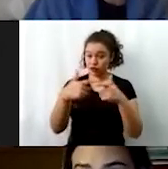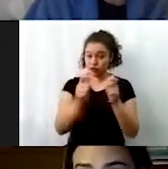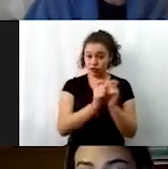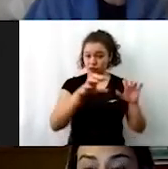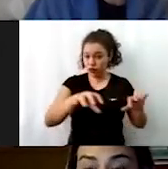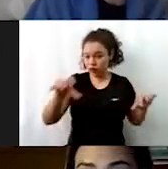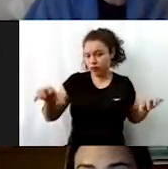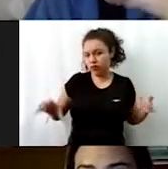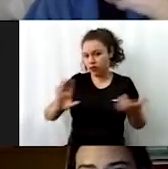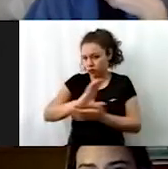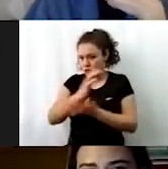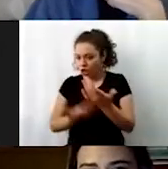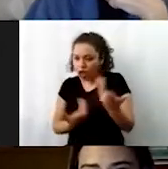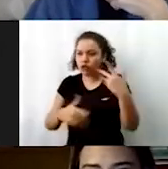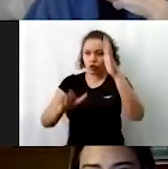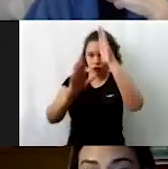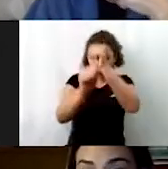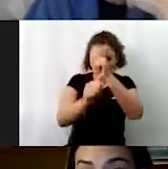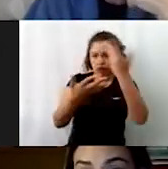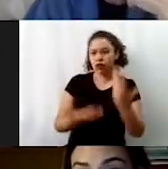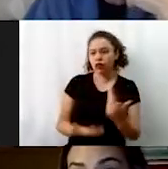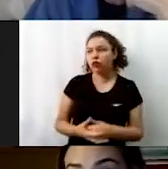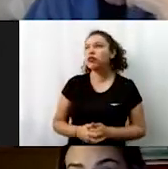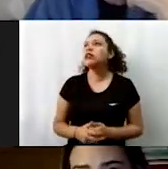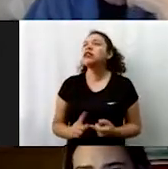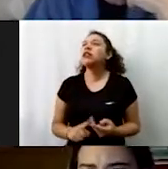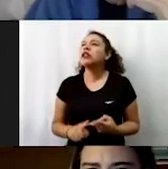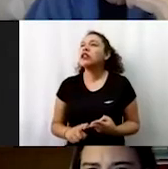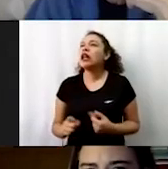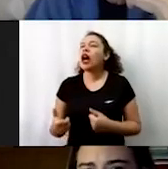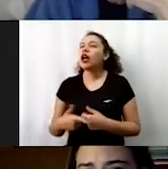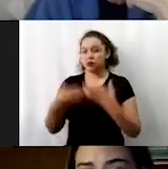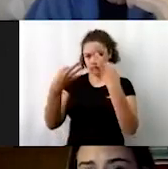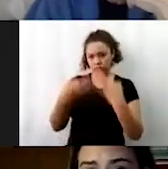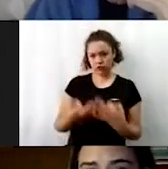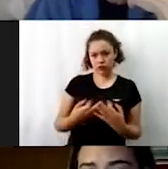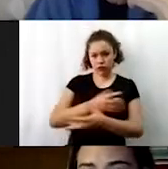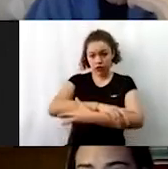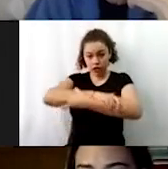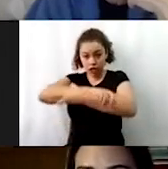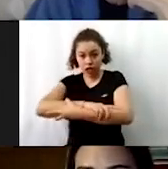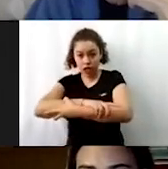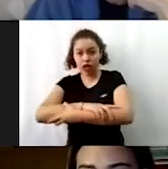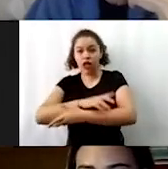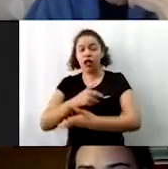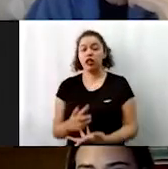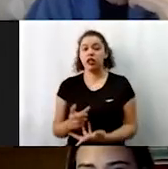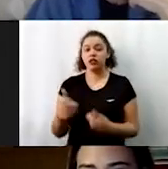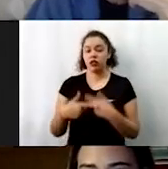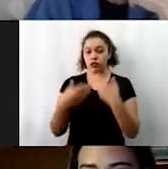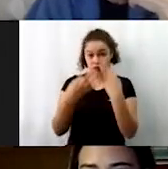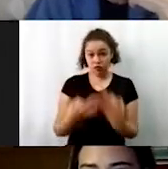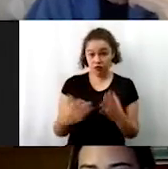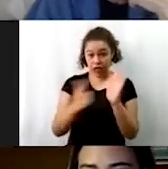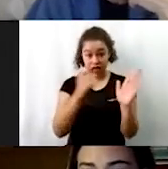contrato, es un convenio, es una cuestión más formal. Las alianzas no solamente tienen que ser formales legalmente, o sea, hay